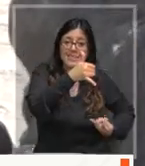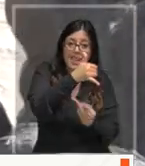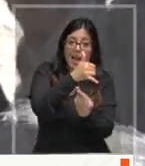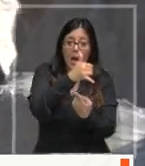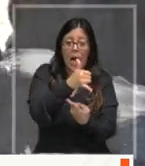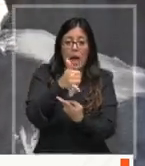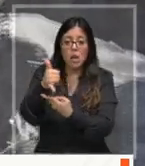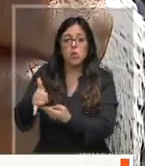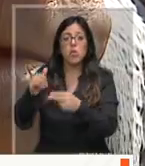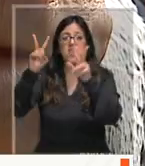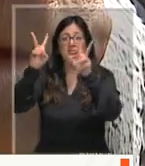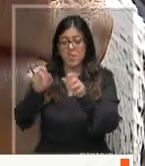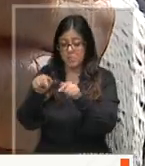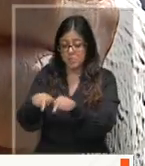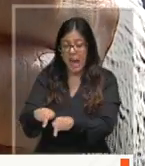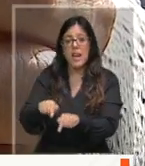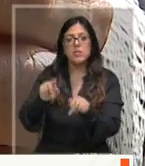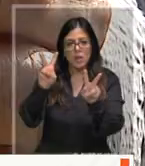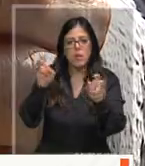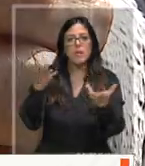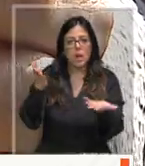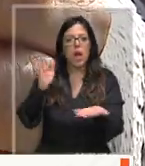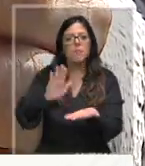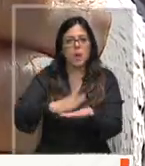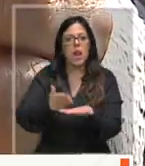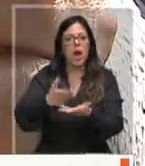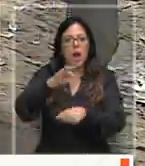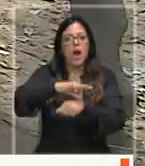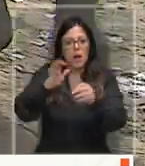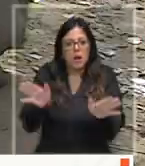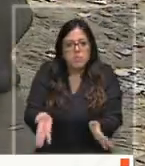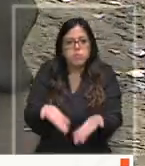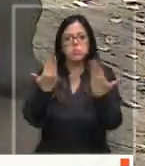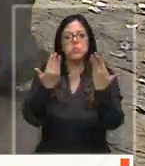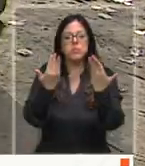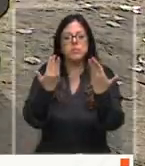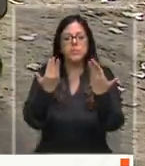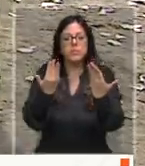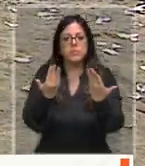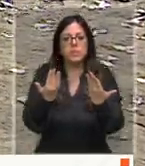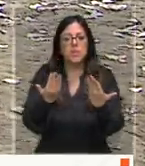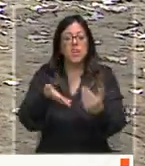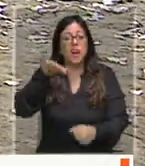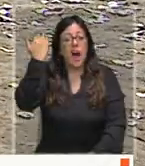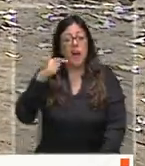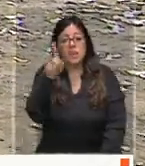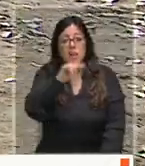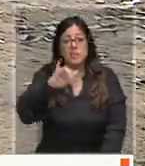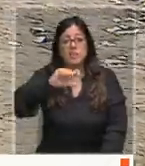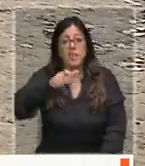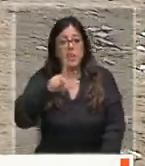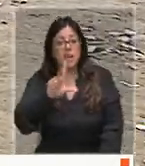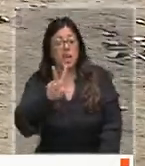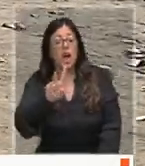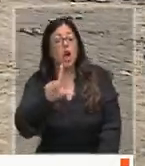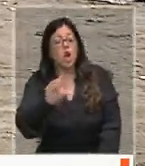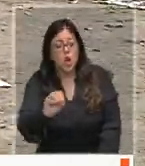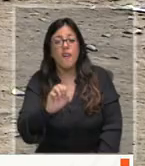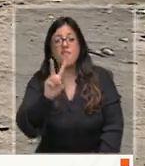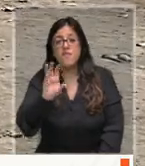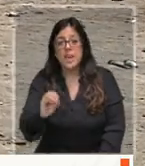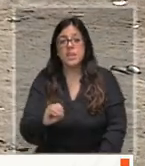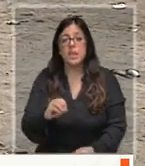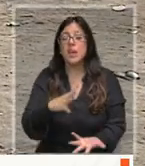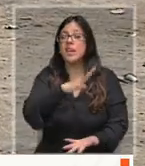medicina no tradicional tiene propiedades curativas y afrodisíacas a principios del siglo XX se estimaba que unos 500.000 poblaban África